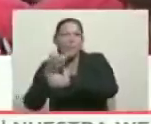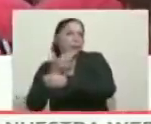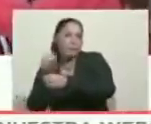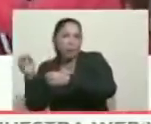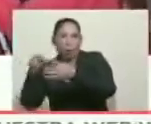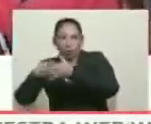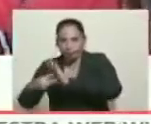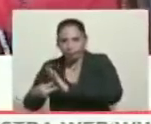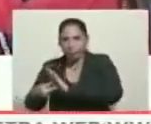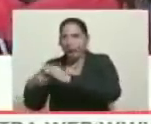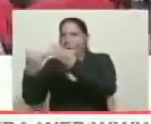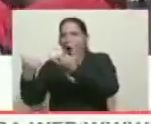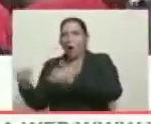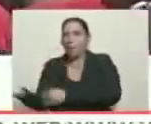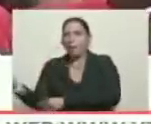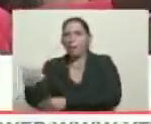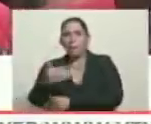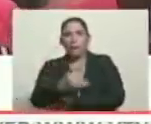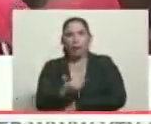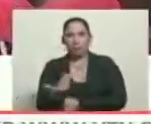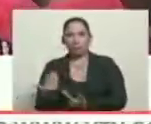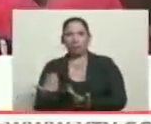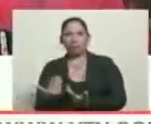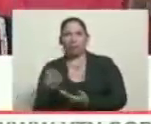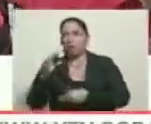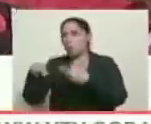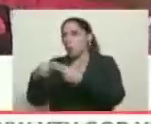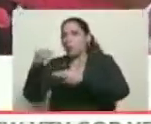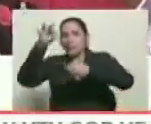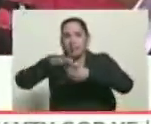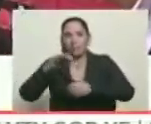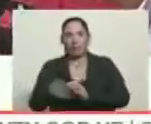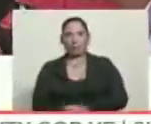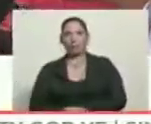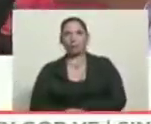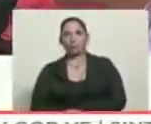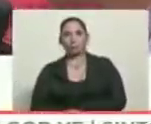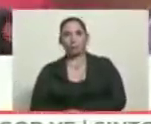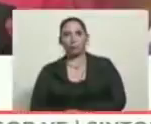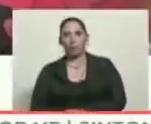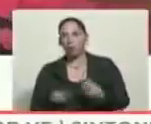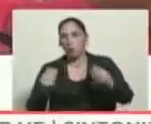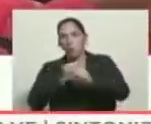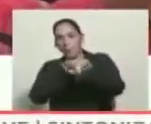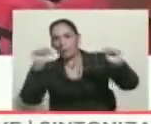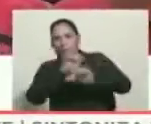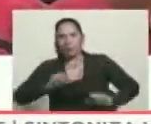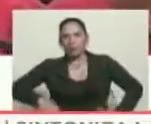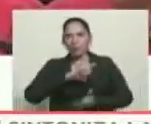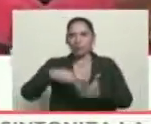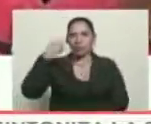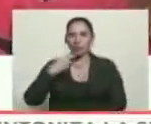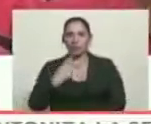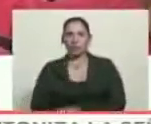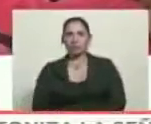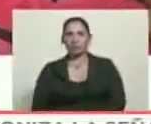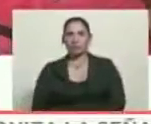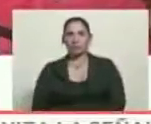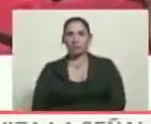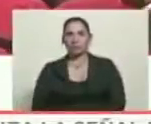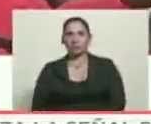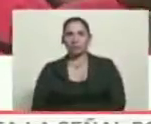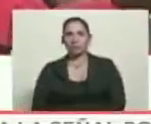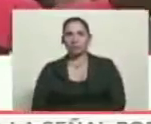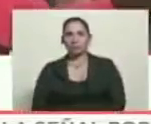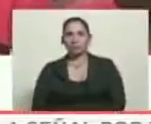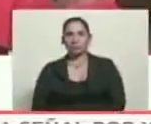por cultivar, y ahora quieren recoger una cosecha que jamás han sembrado. Hola, ¿cómo amanece hoy la Fuerza Armada? ¿Cuáles son los planes de seguridad para nuestro